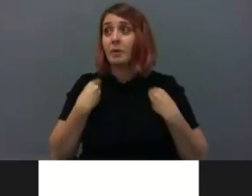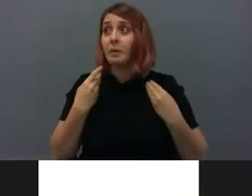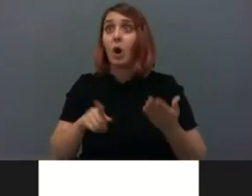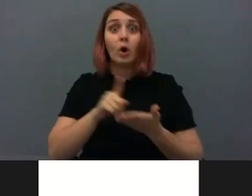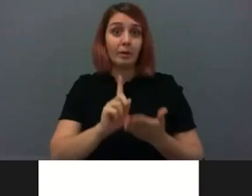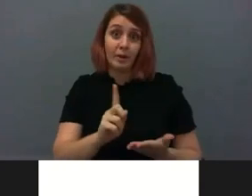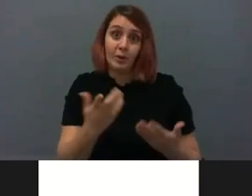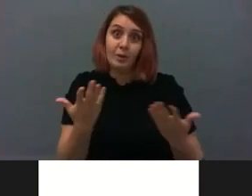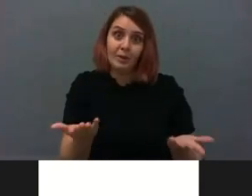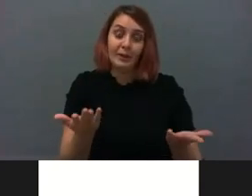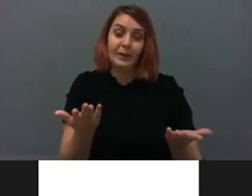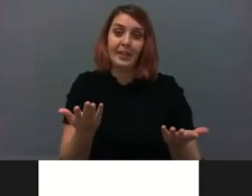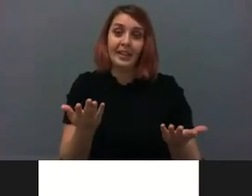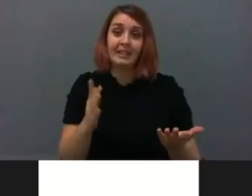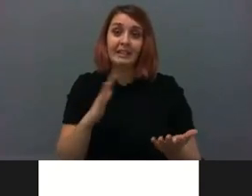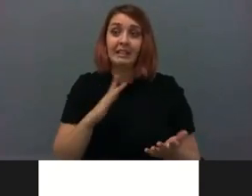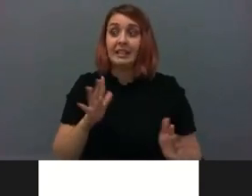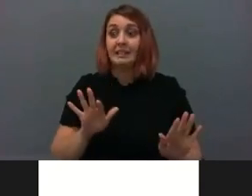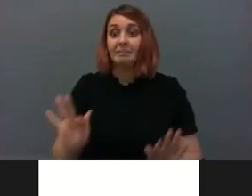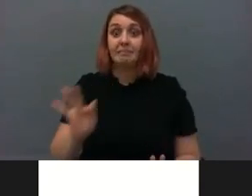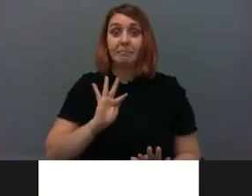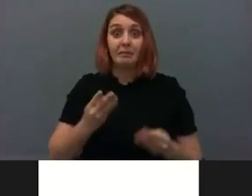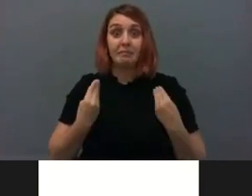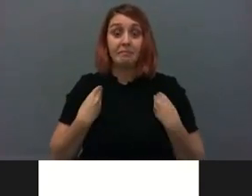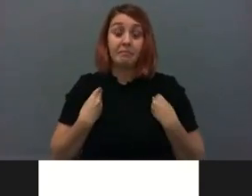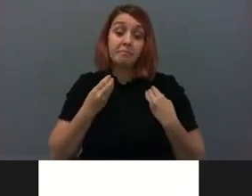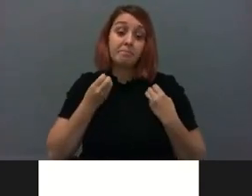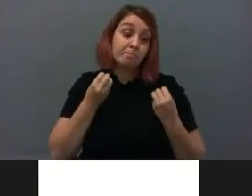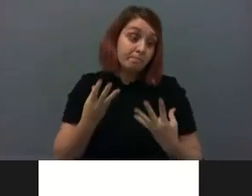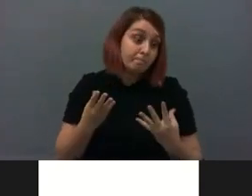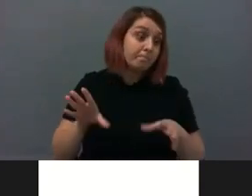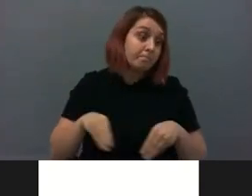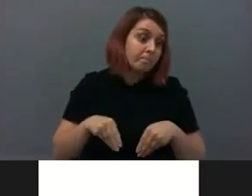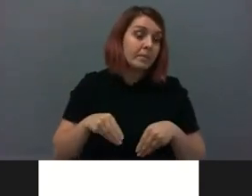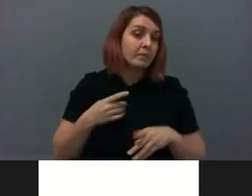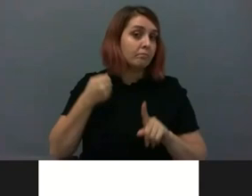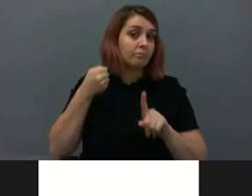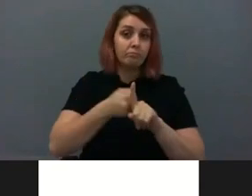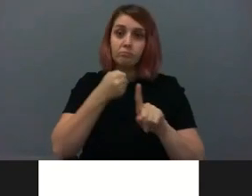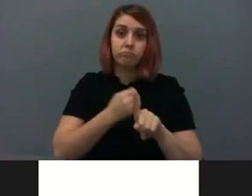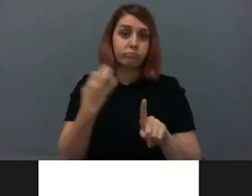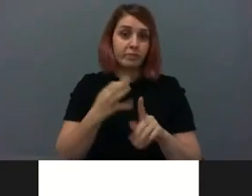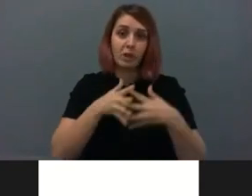Entonces te ha tocado vivir esta vida, pues hay que luchar